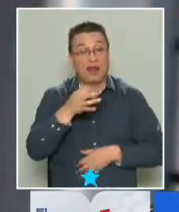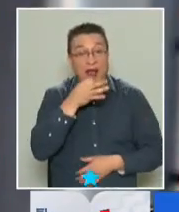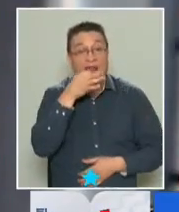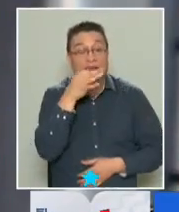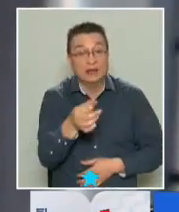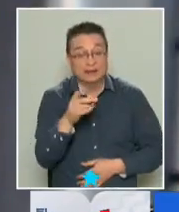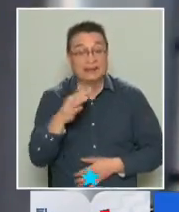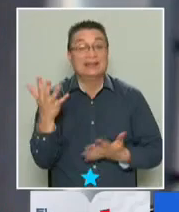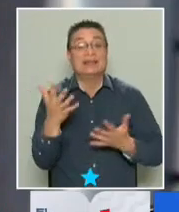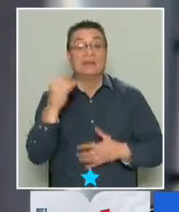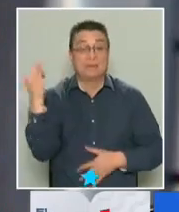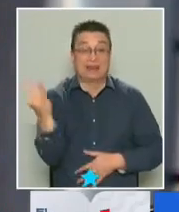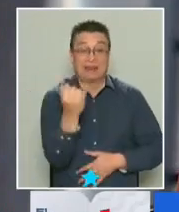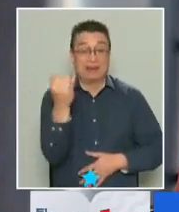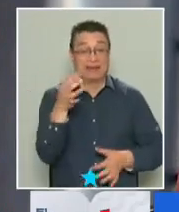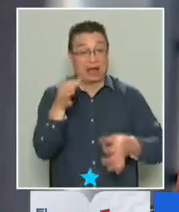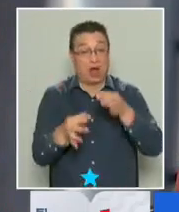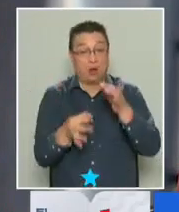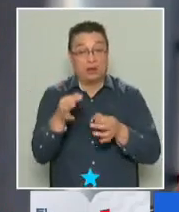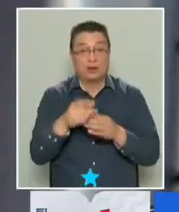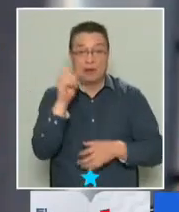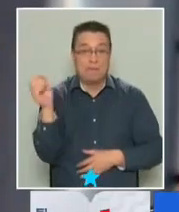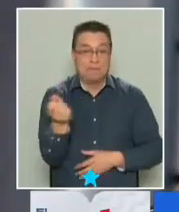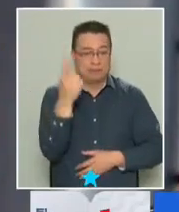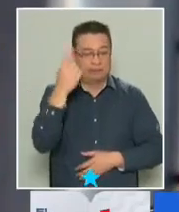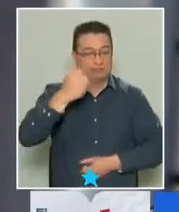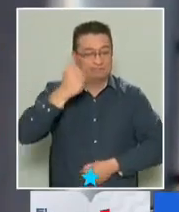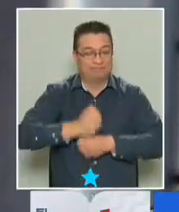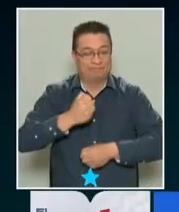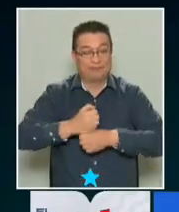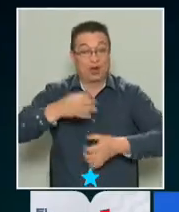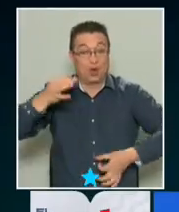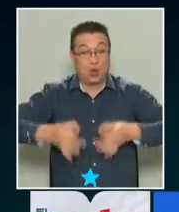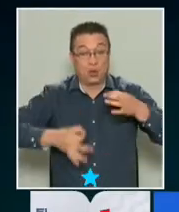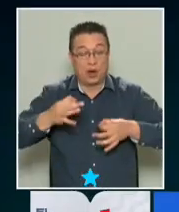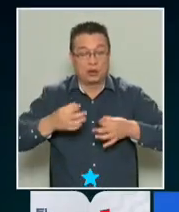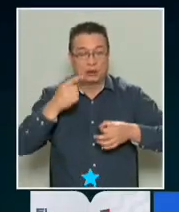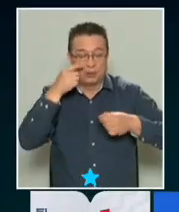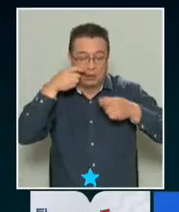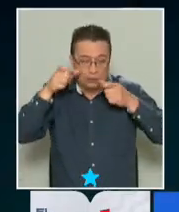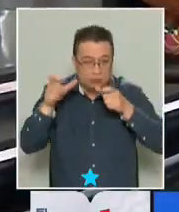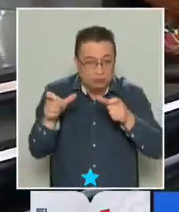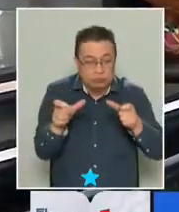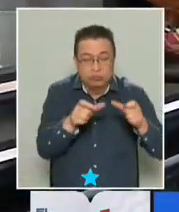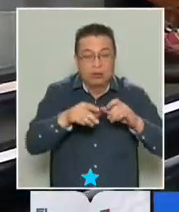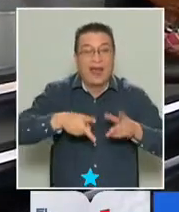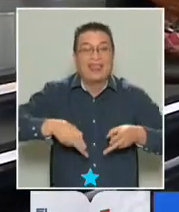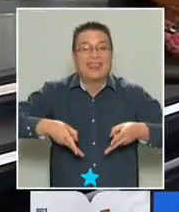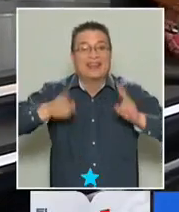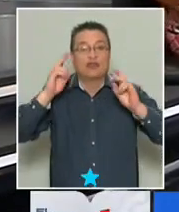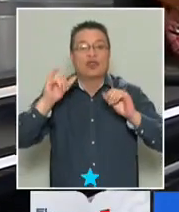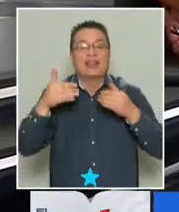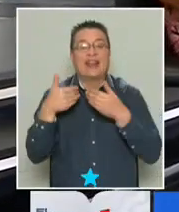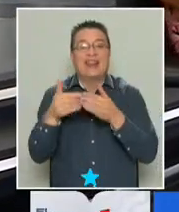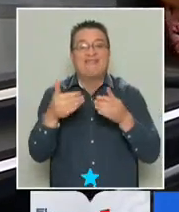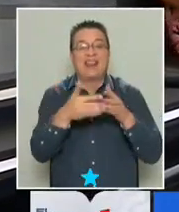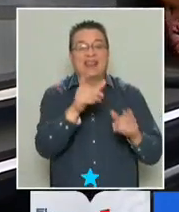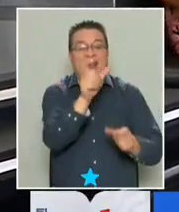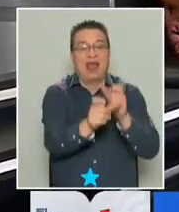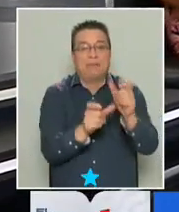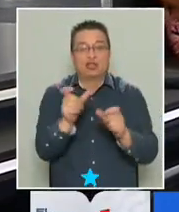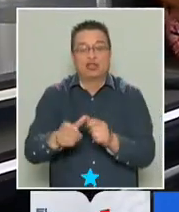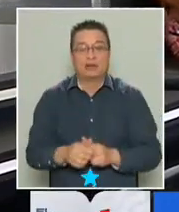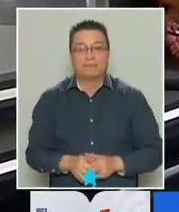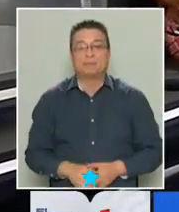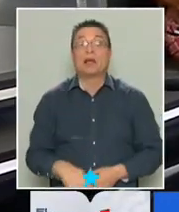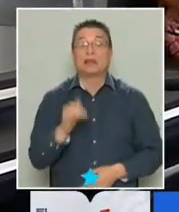sentido de la independencia judicial es que en la principal labor del juez es a los derechos y libertades de las personas tomás